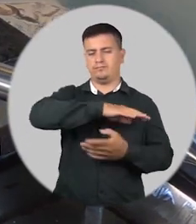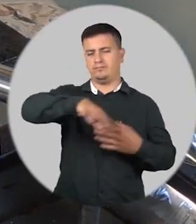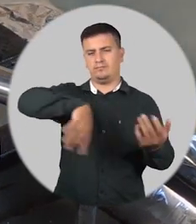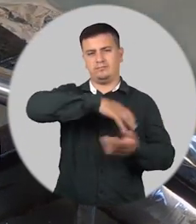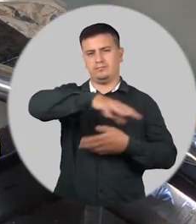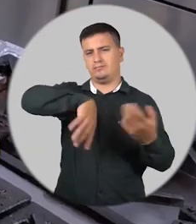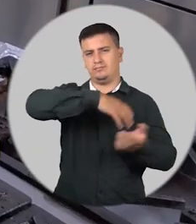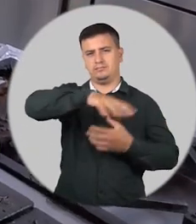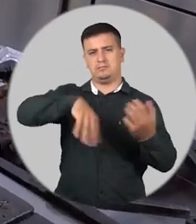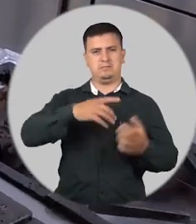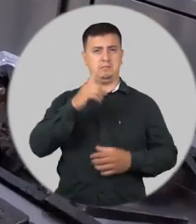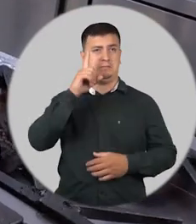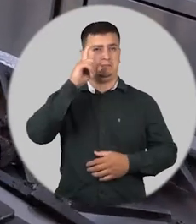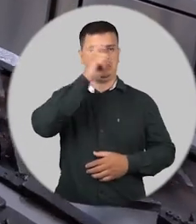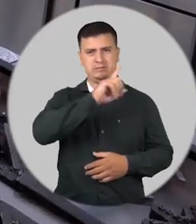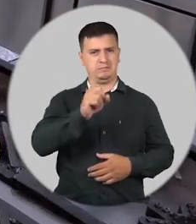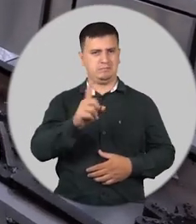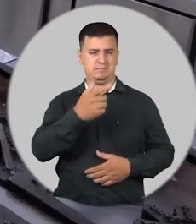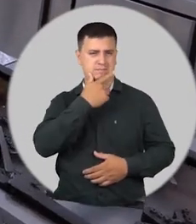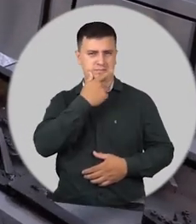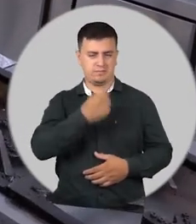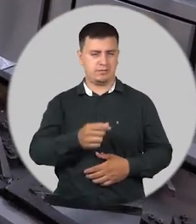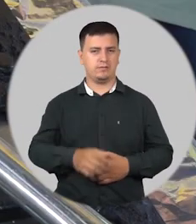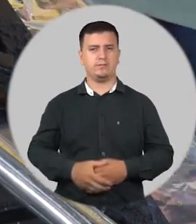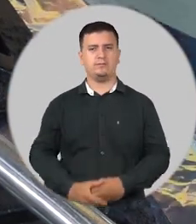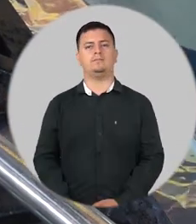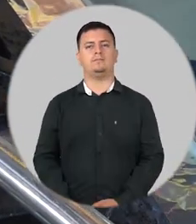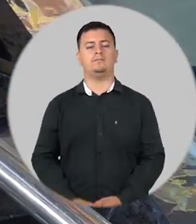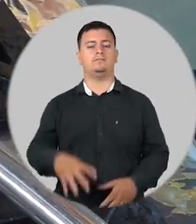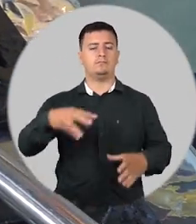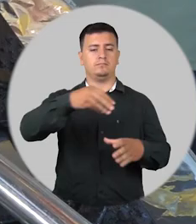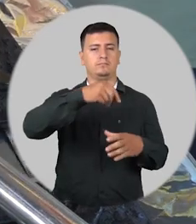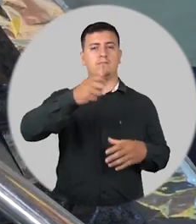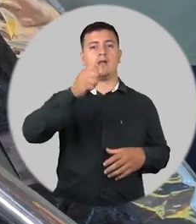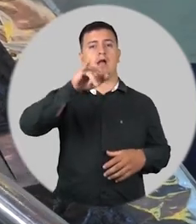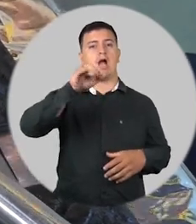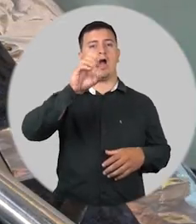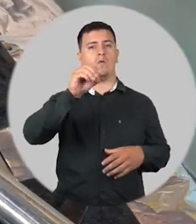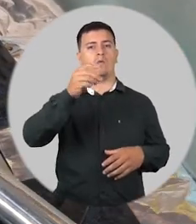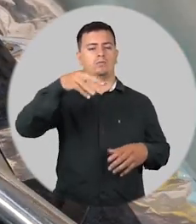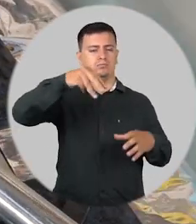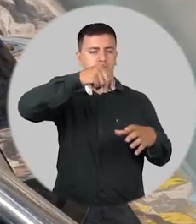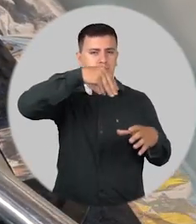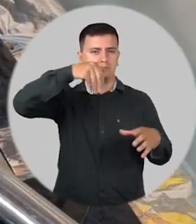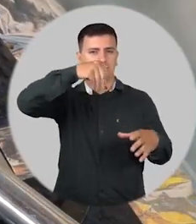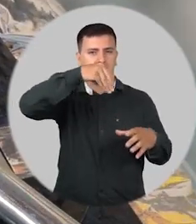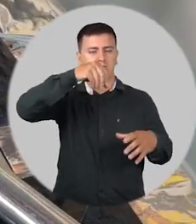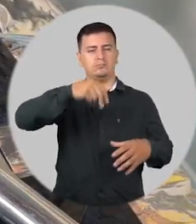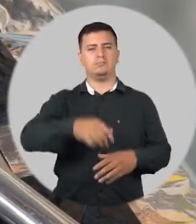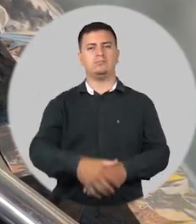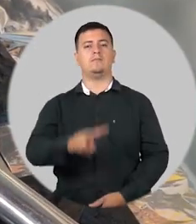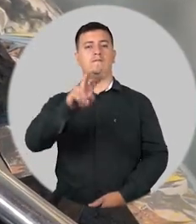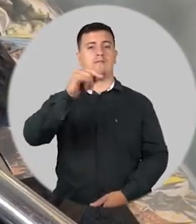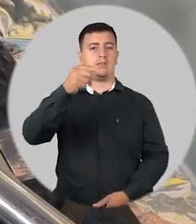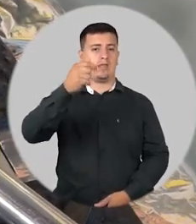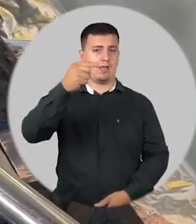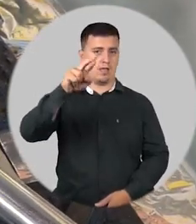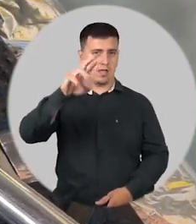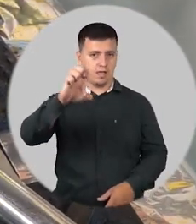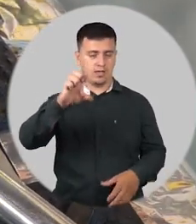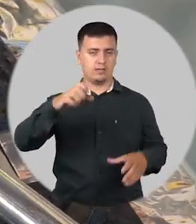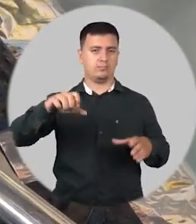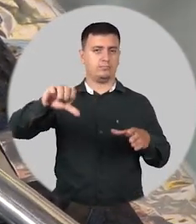todos los ingredientes juntos, así que no es nada complicado. El ajo en polvo, el vinagre,